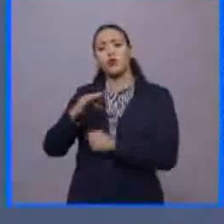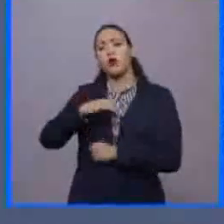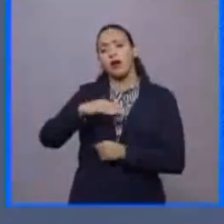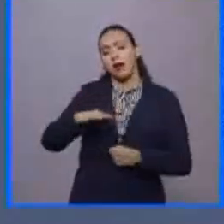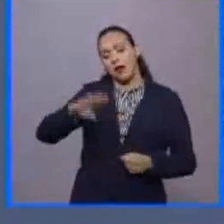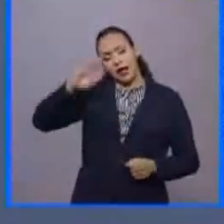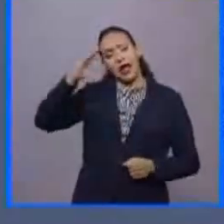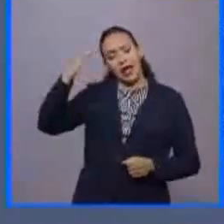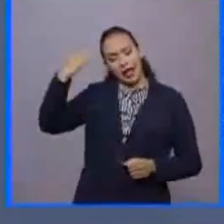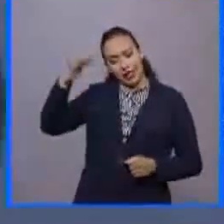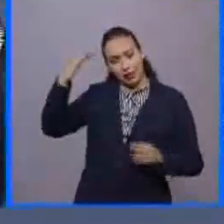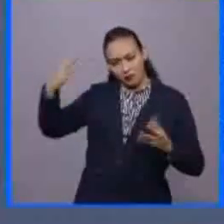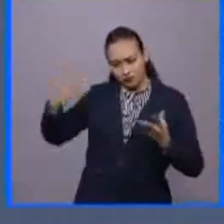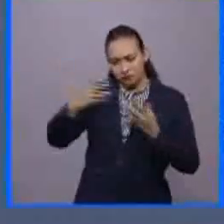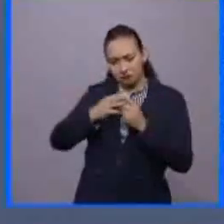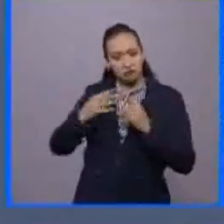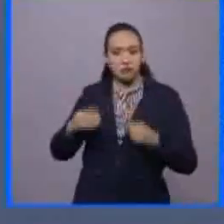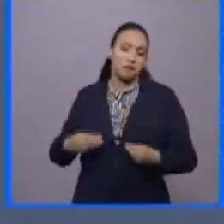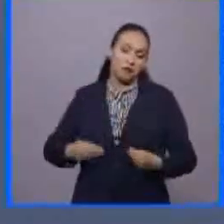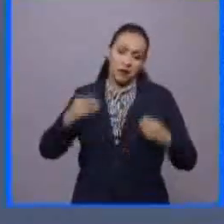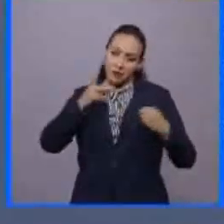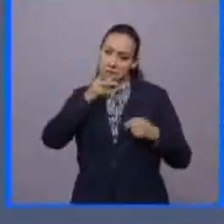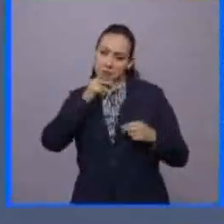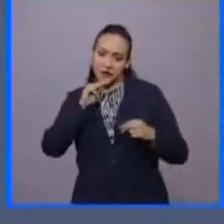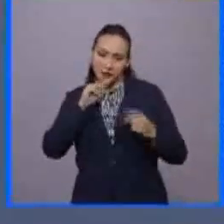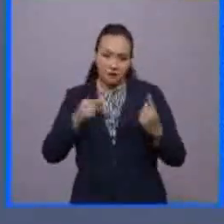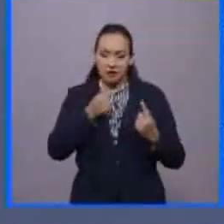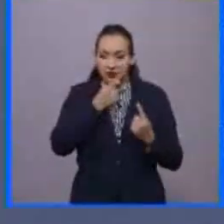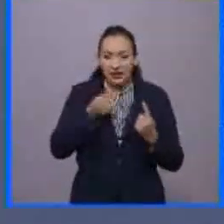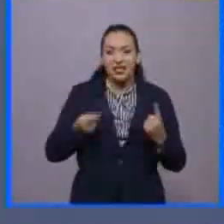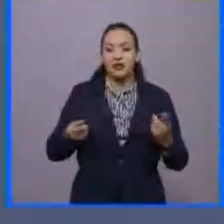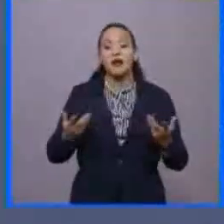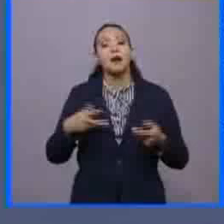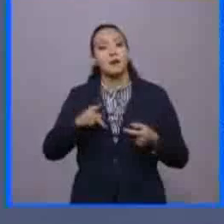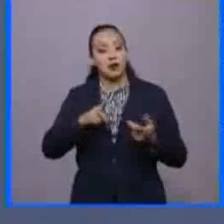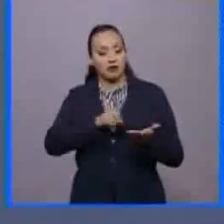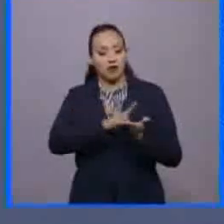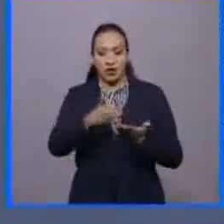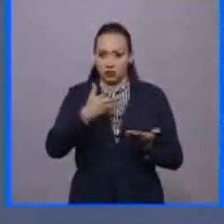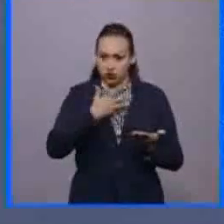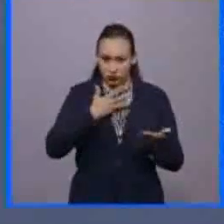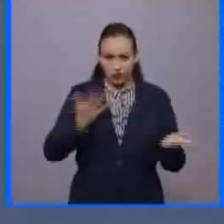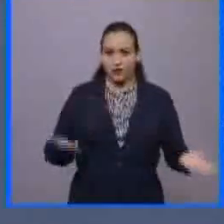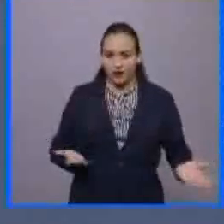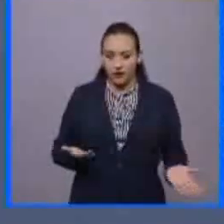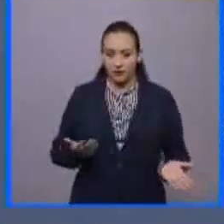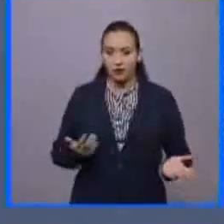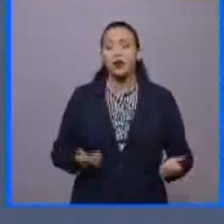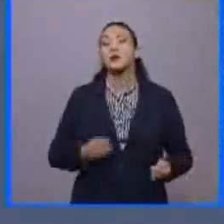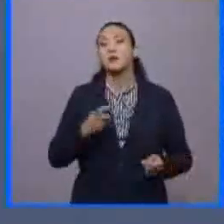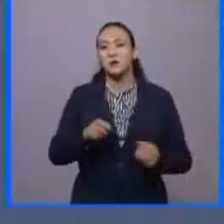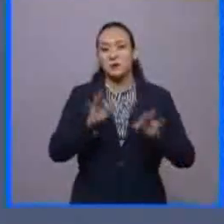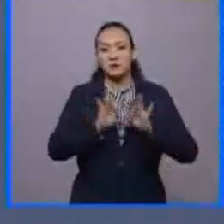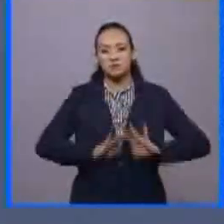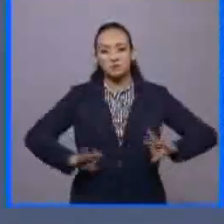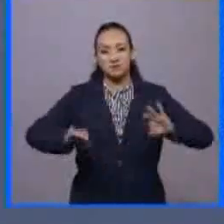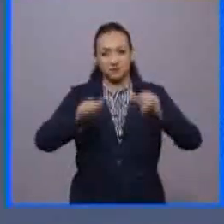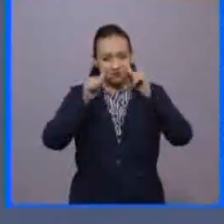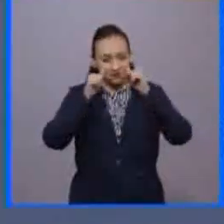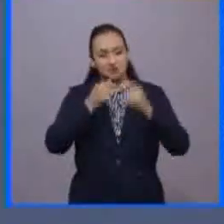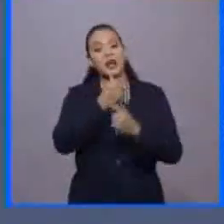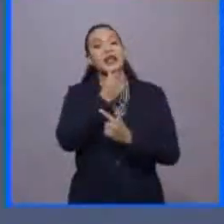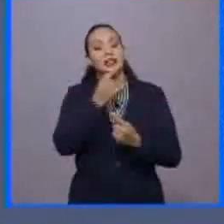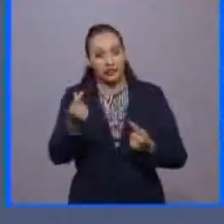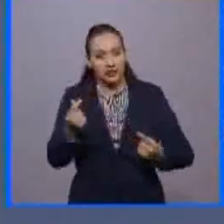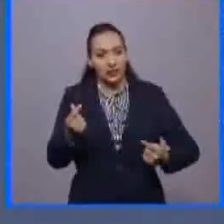mucha jurisprudencia de manera, digamos, subsidiaria, quizás no al centro, pero el cuaderno trata de rescatar esas